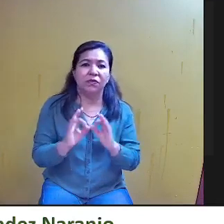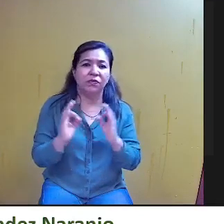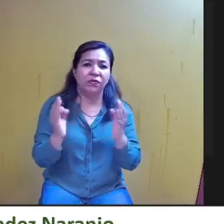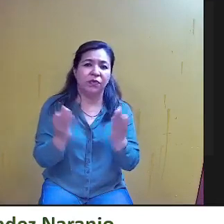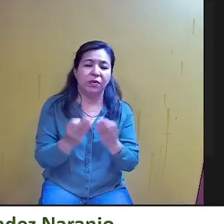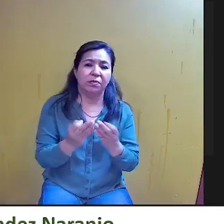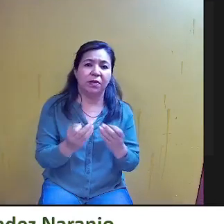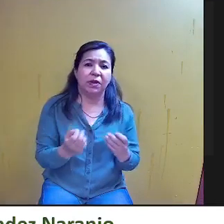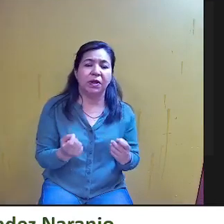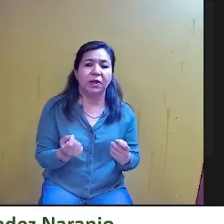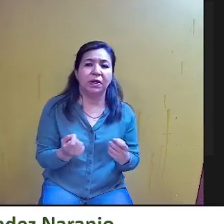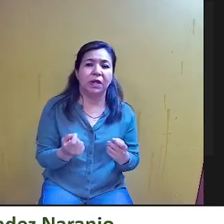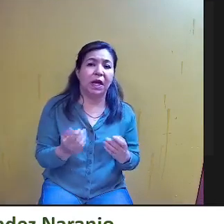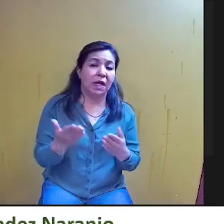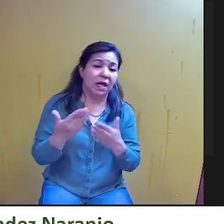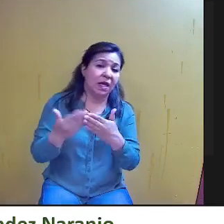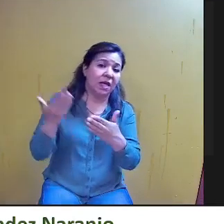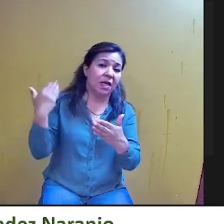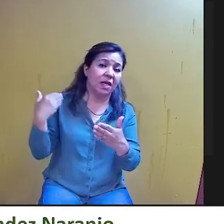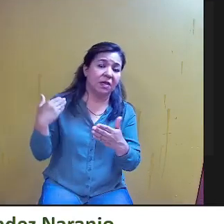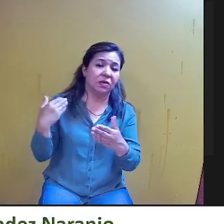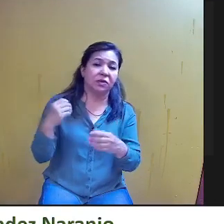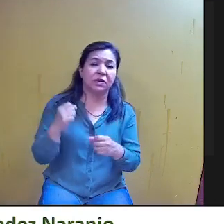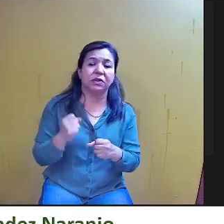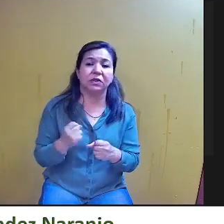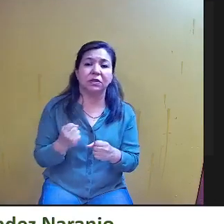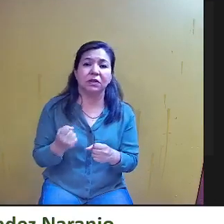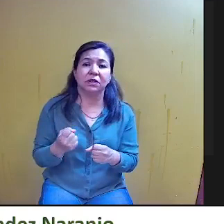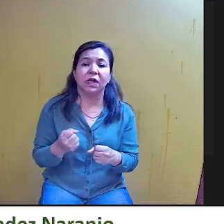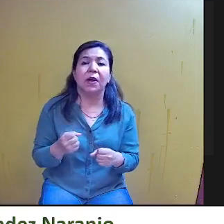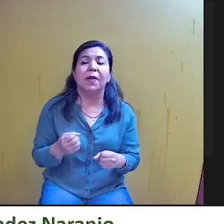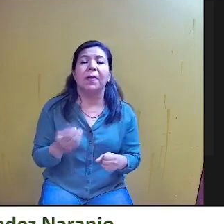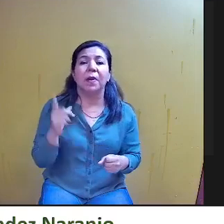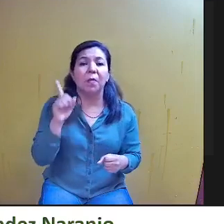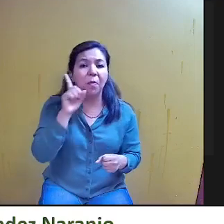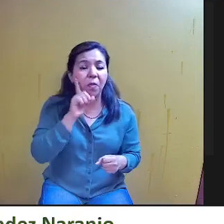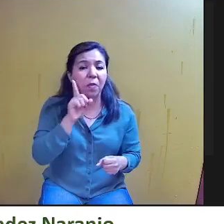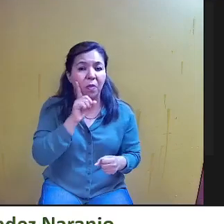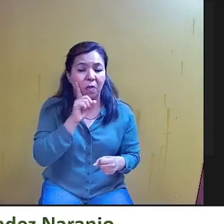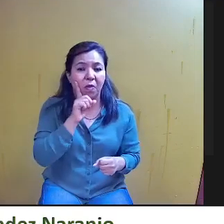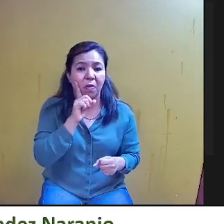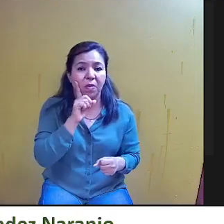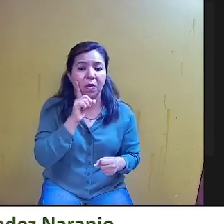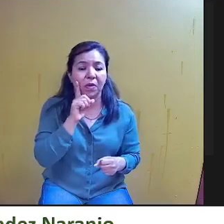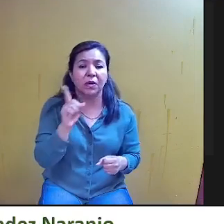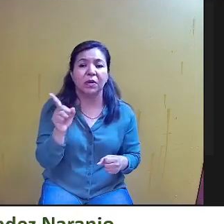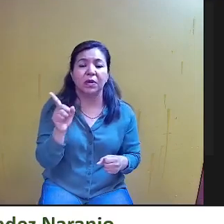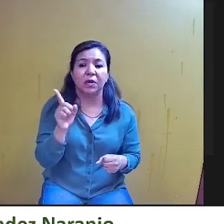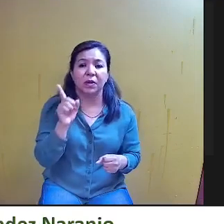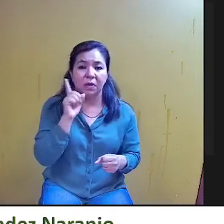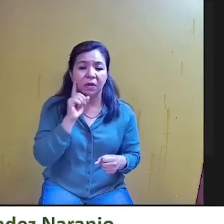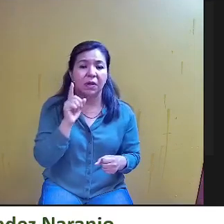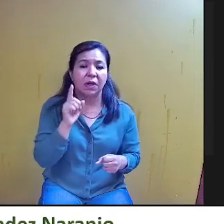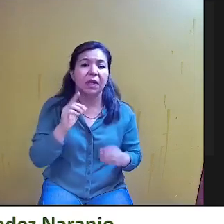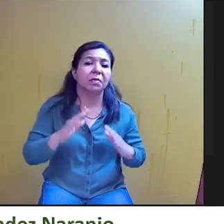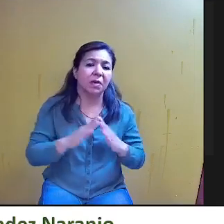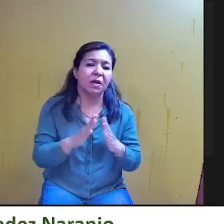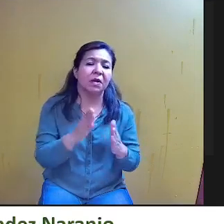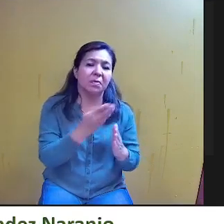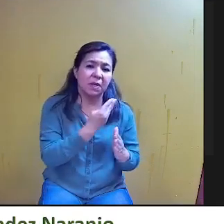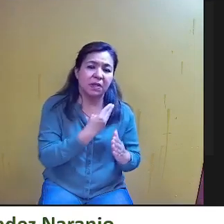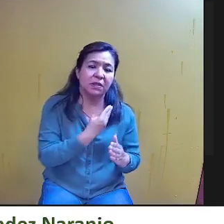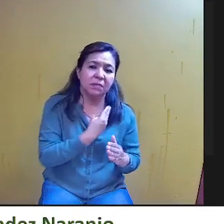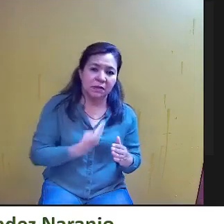2015, 2018 y 2021, una mujer tuvo el cargo de consejera presidente, pues a juicio del actor por el principio de paridad de